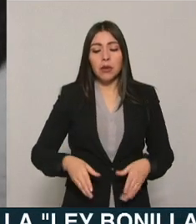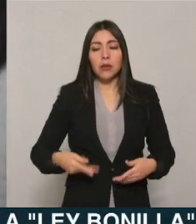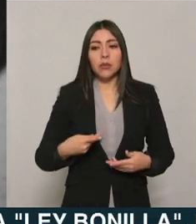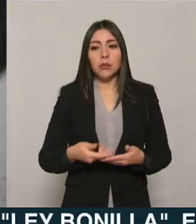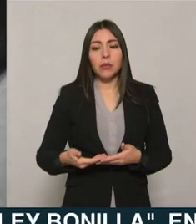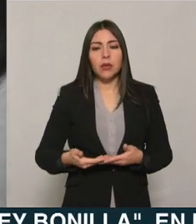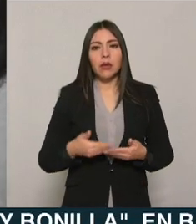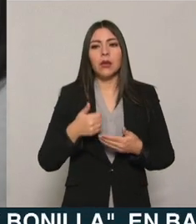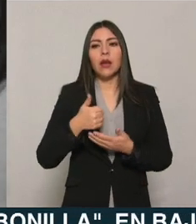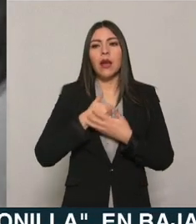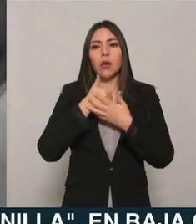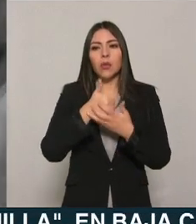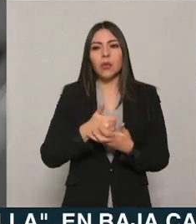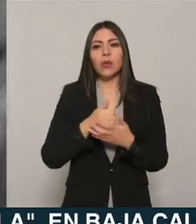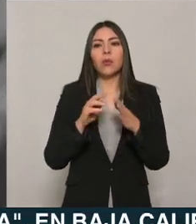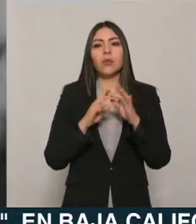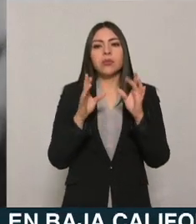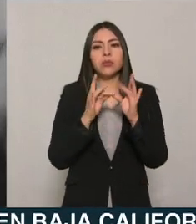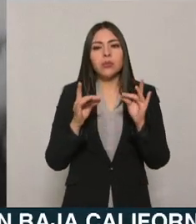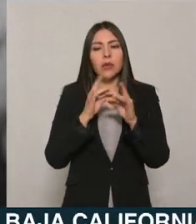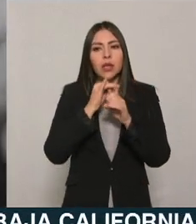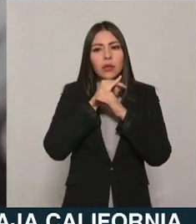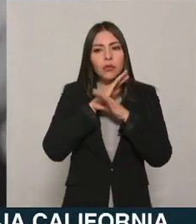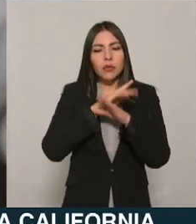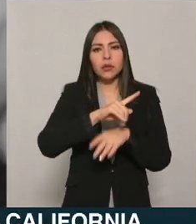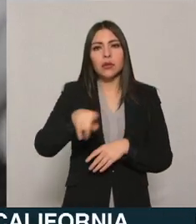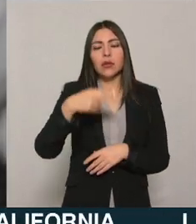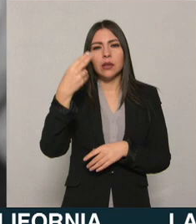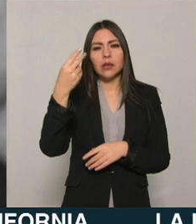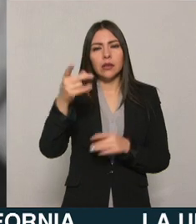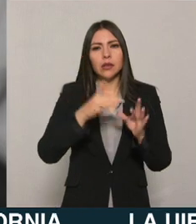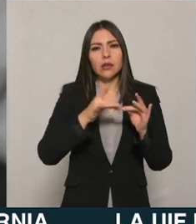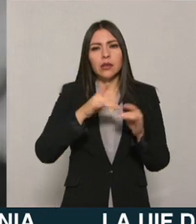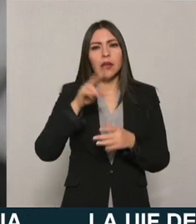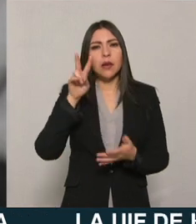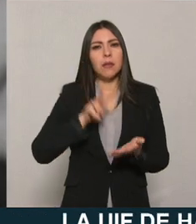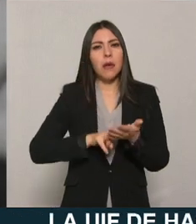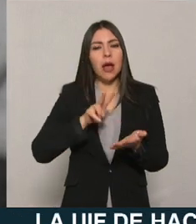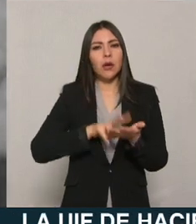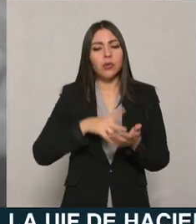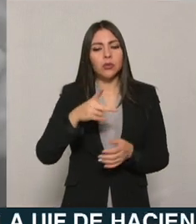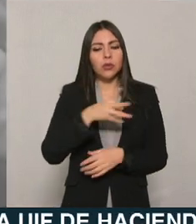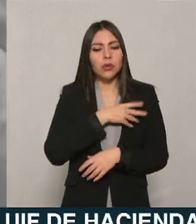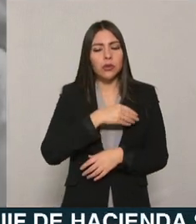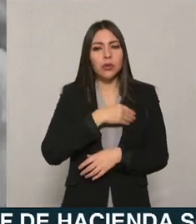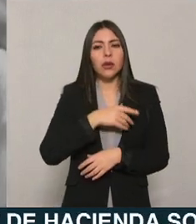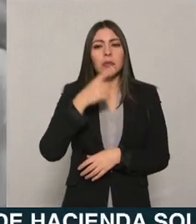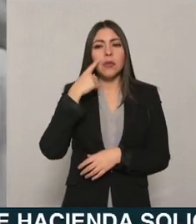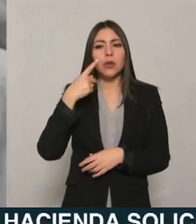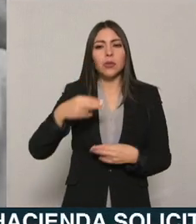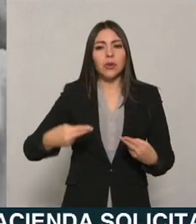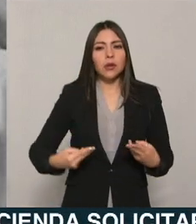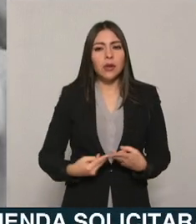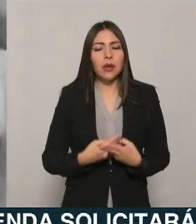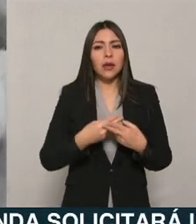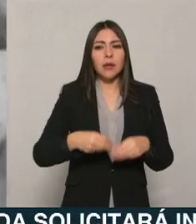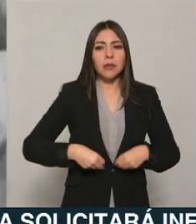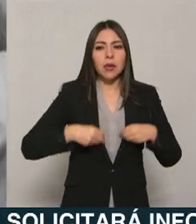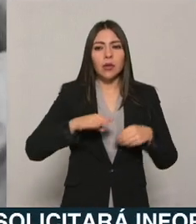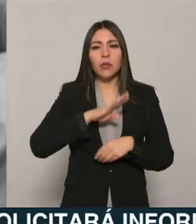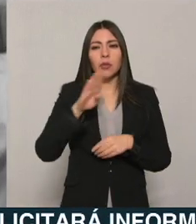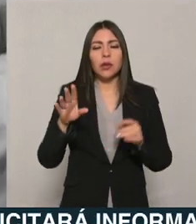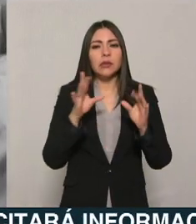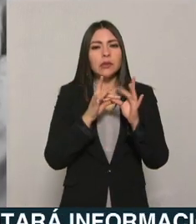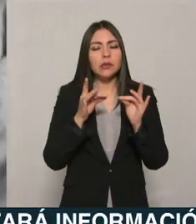como información, reconocer el valor de la existencia de su hijo, hacer tangible su nacimiento, vida y muerte, y